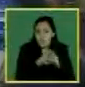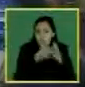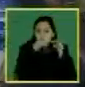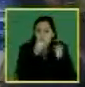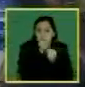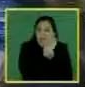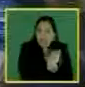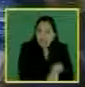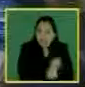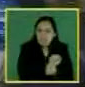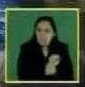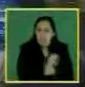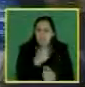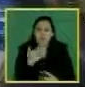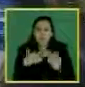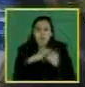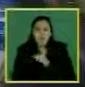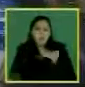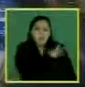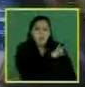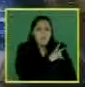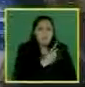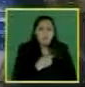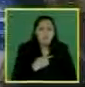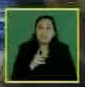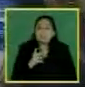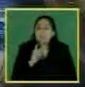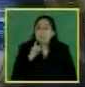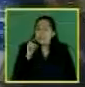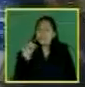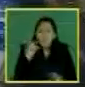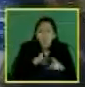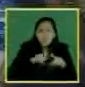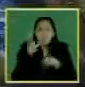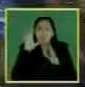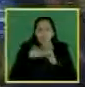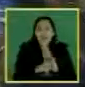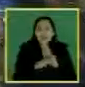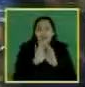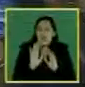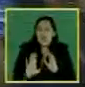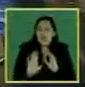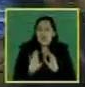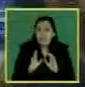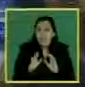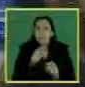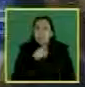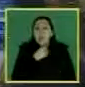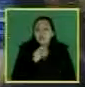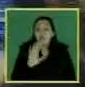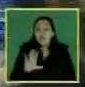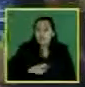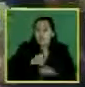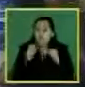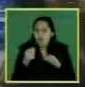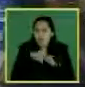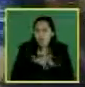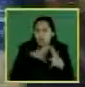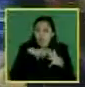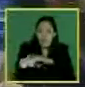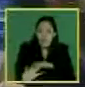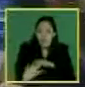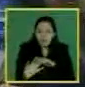un rango. Es decir, la violencia se convirtió en los años 90 en un código de los chicos que tenían la fuerza en el barrio.